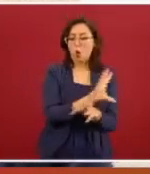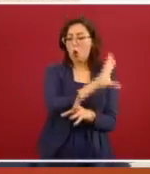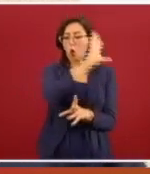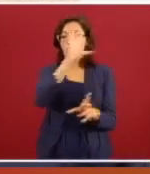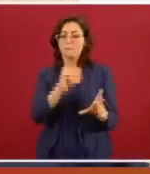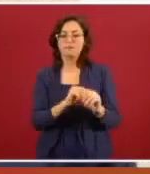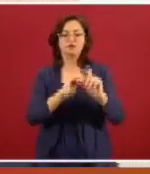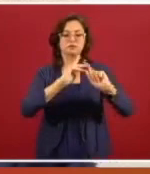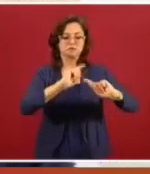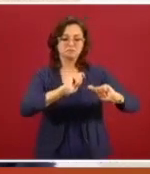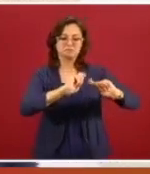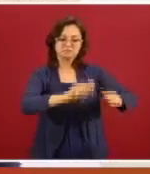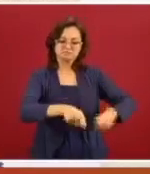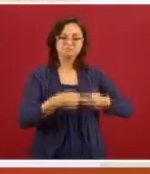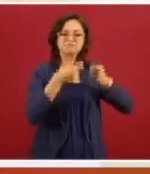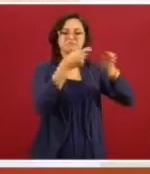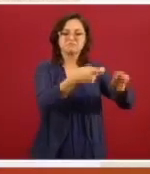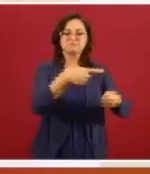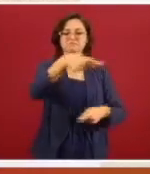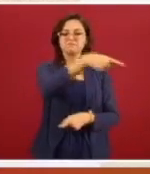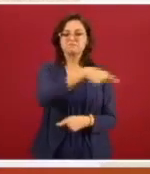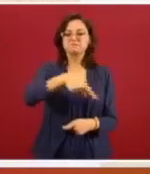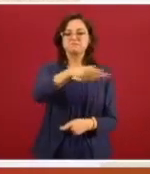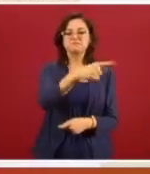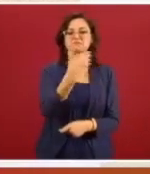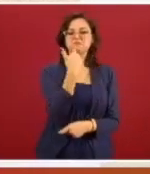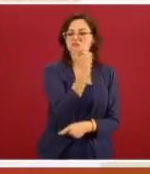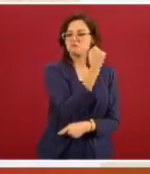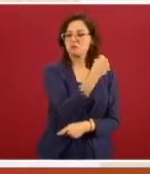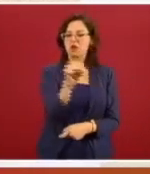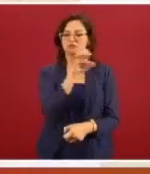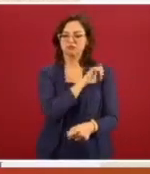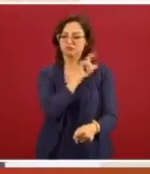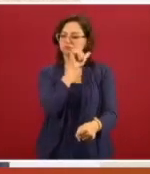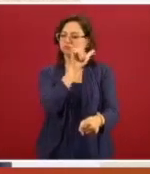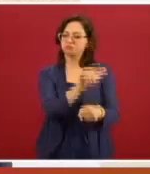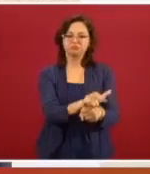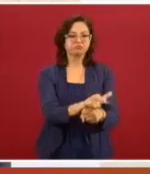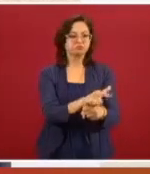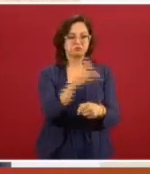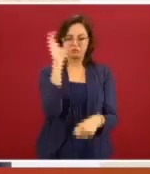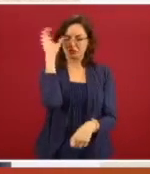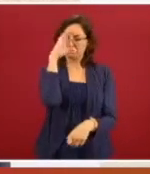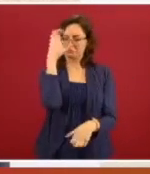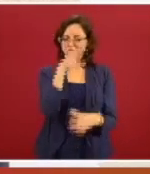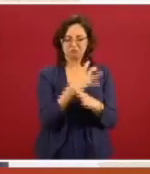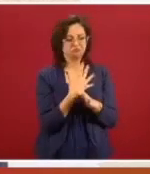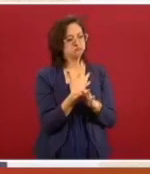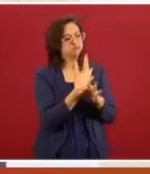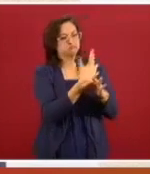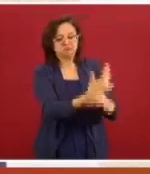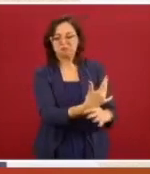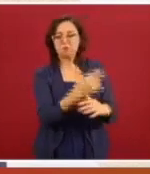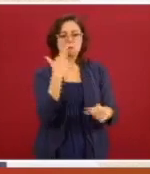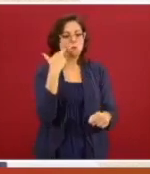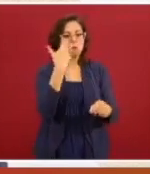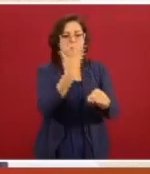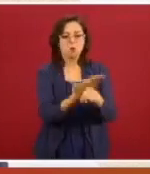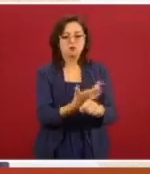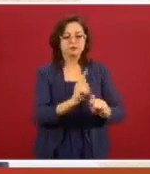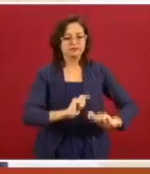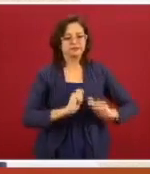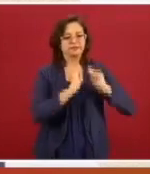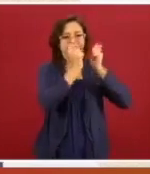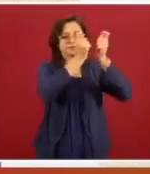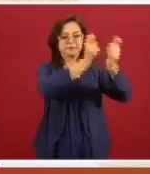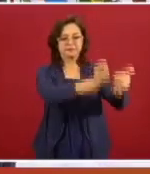a los médicos especialistas y científicos, que dicho sea